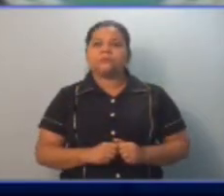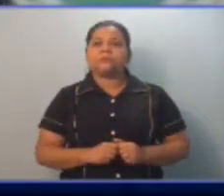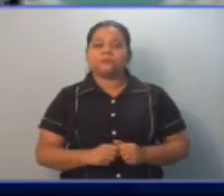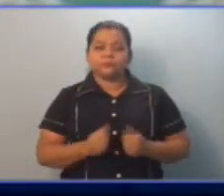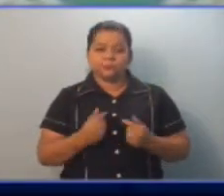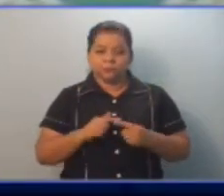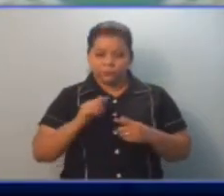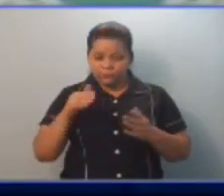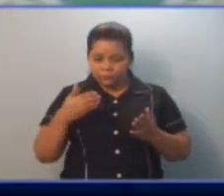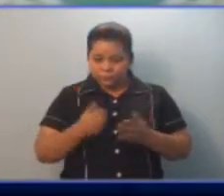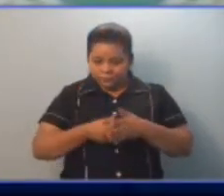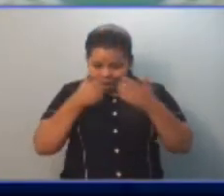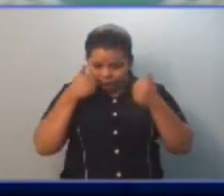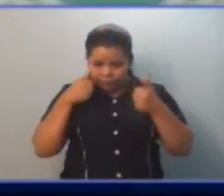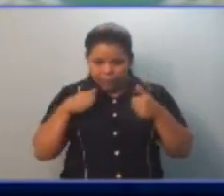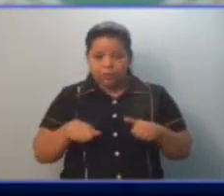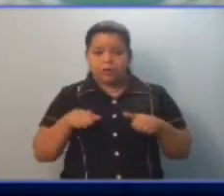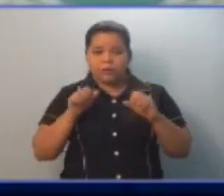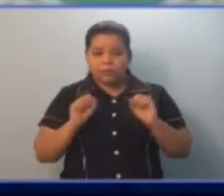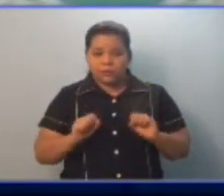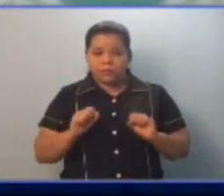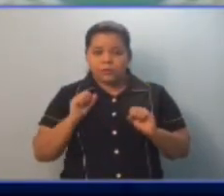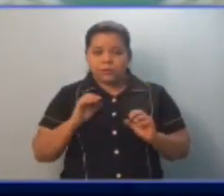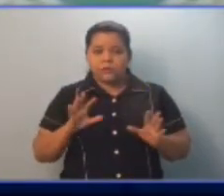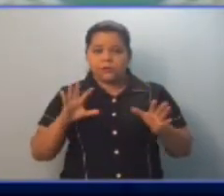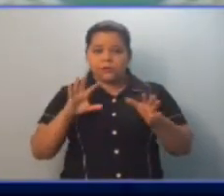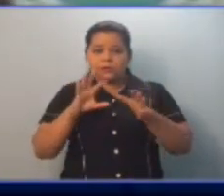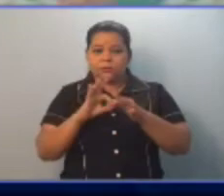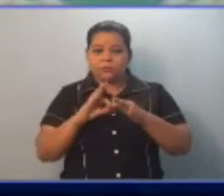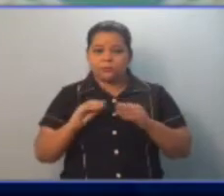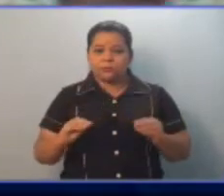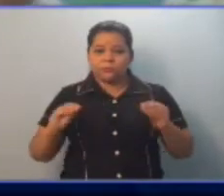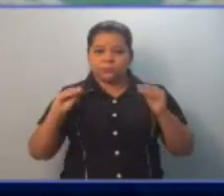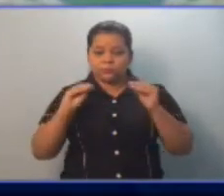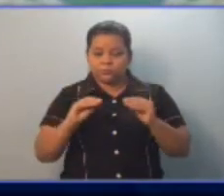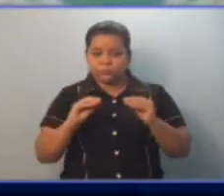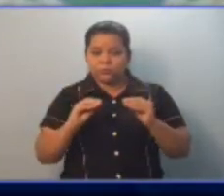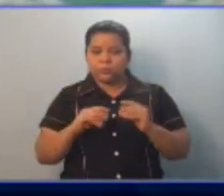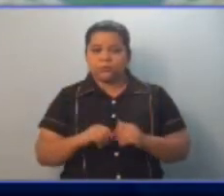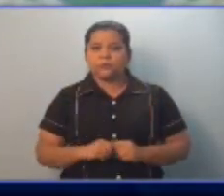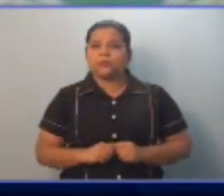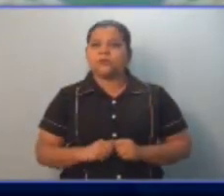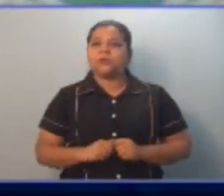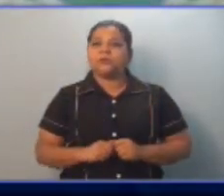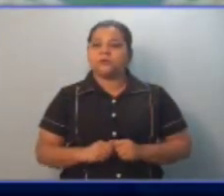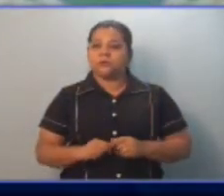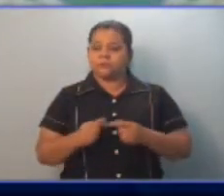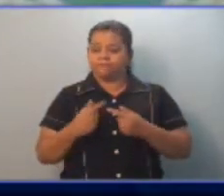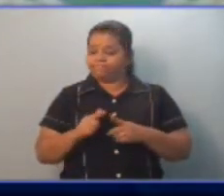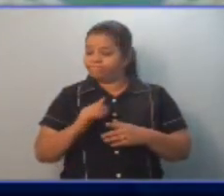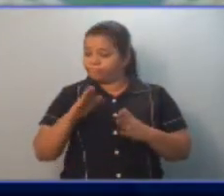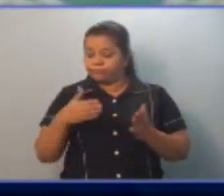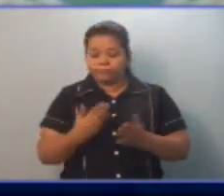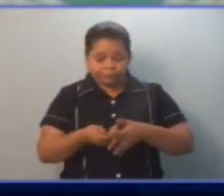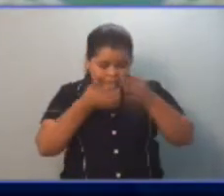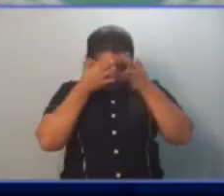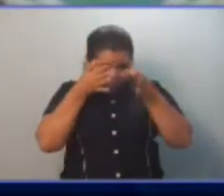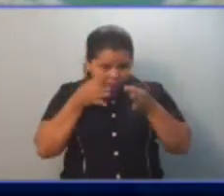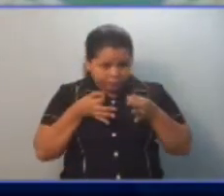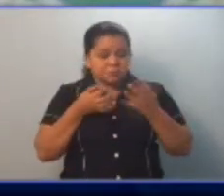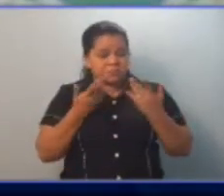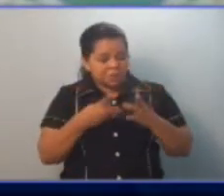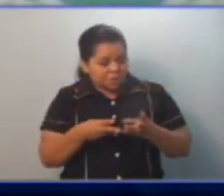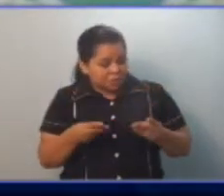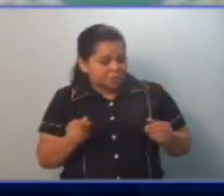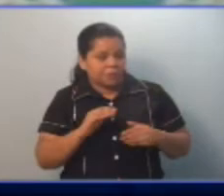del Tribunal Supremo Electoral. Ahora, con la medida cautelar, lo que hicieron fue apartarlo a él de sus funciones. Entonces, resolvió